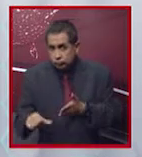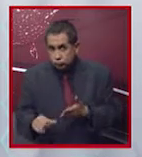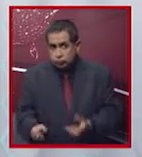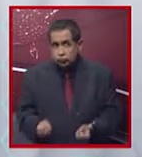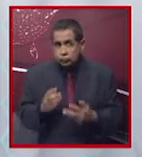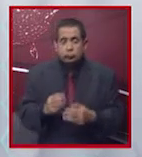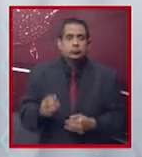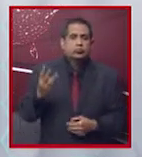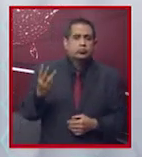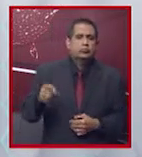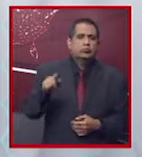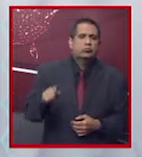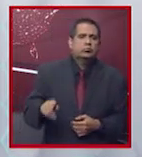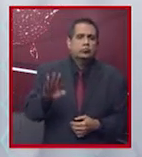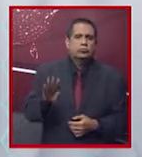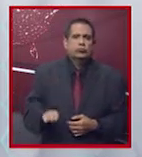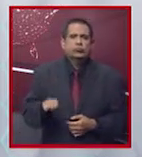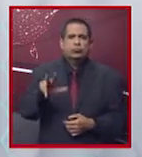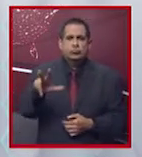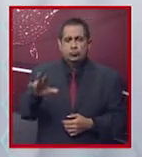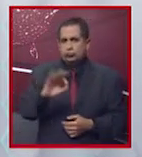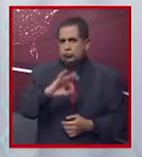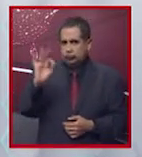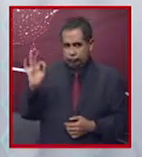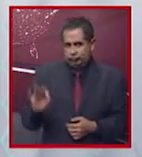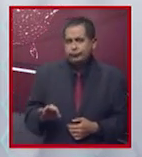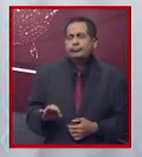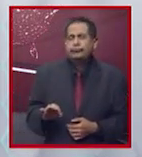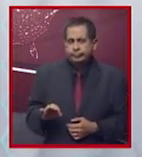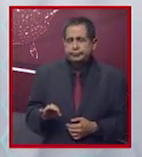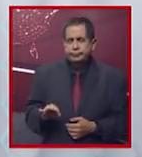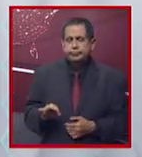votación representaron los votos nulos,